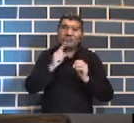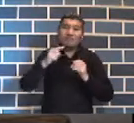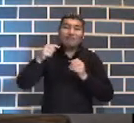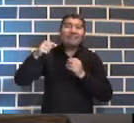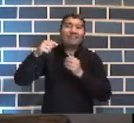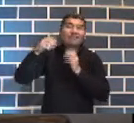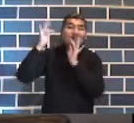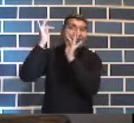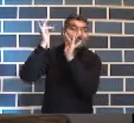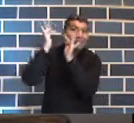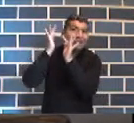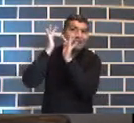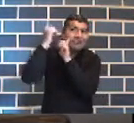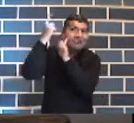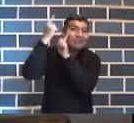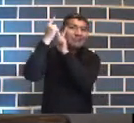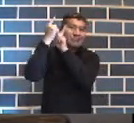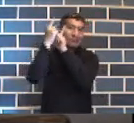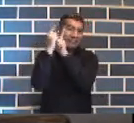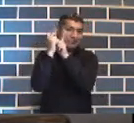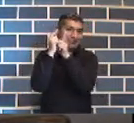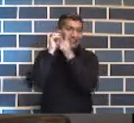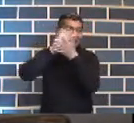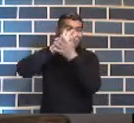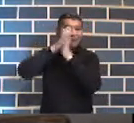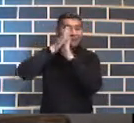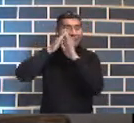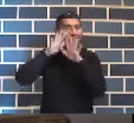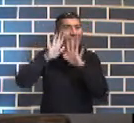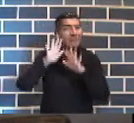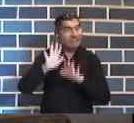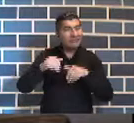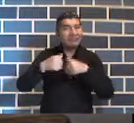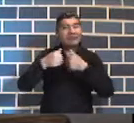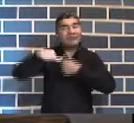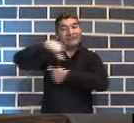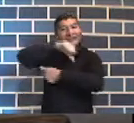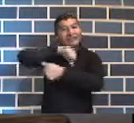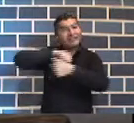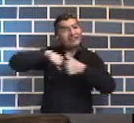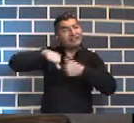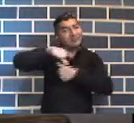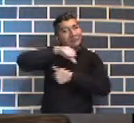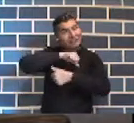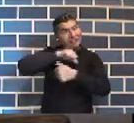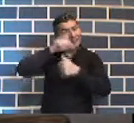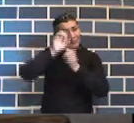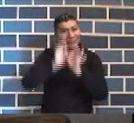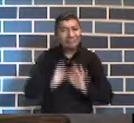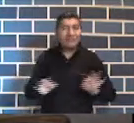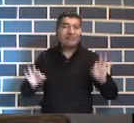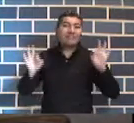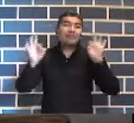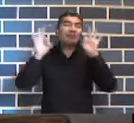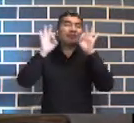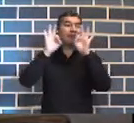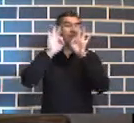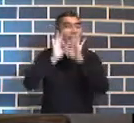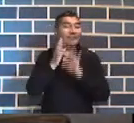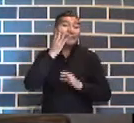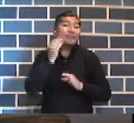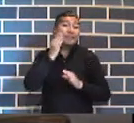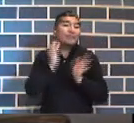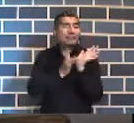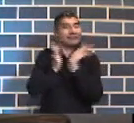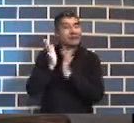ese encuentro es paz es comunión vital es la experiencia de